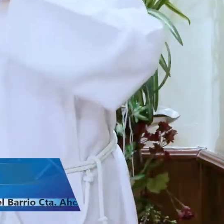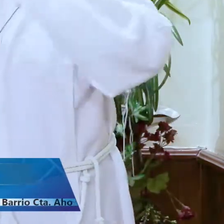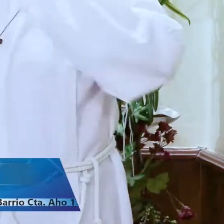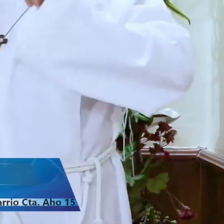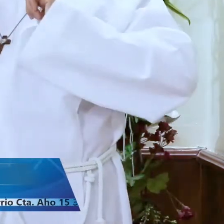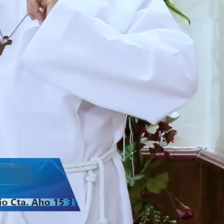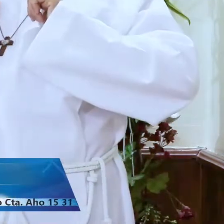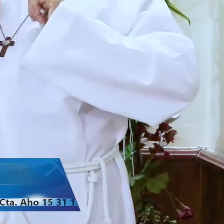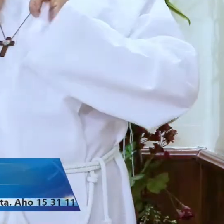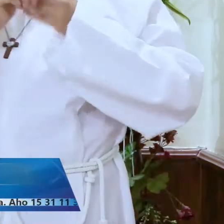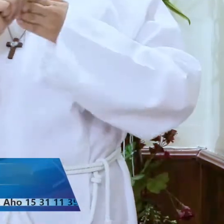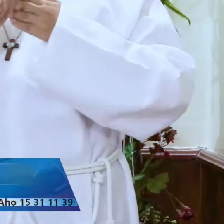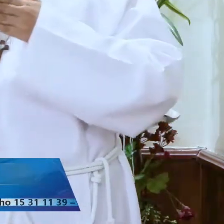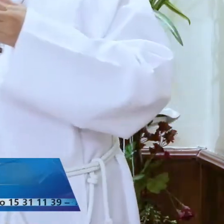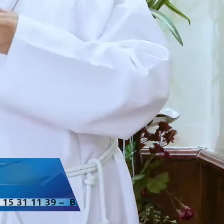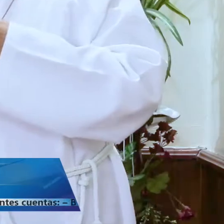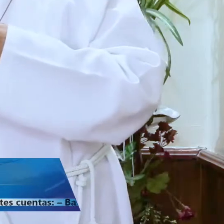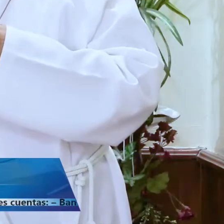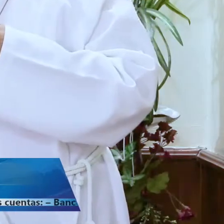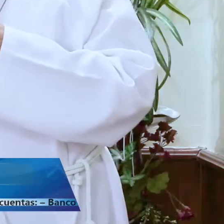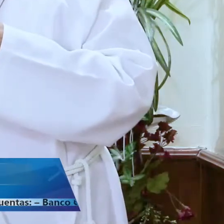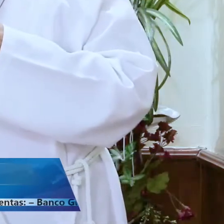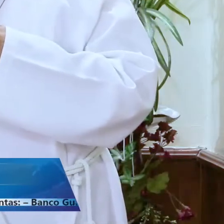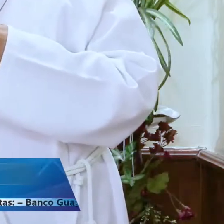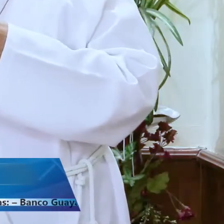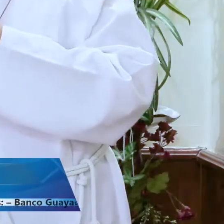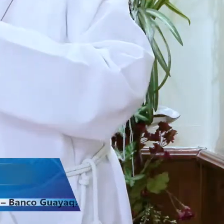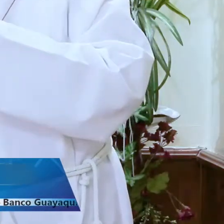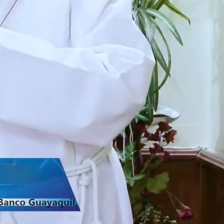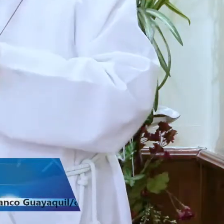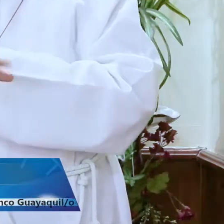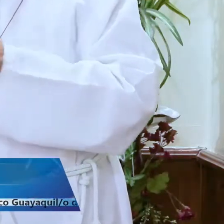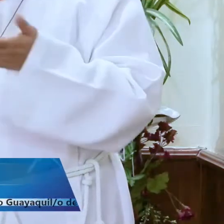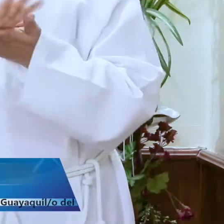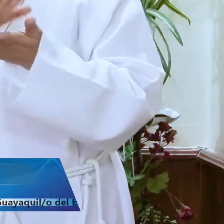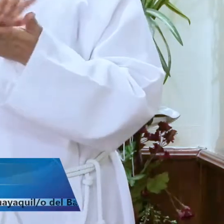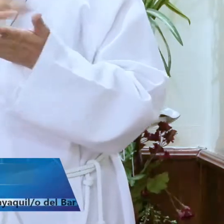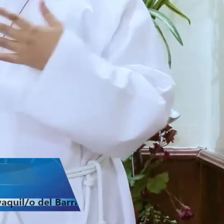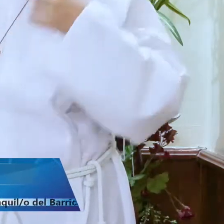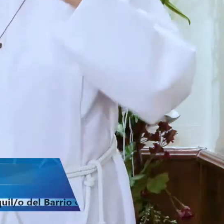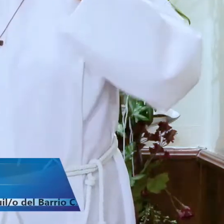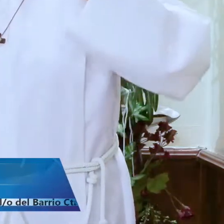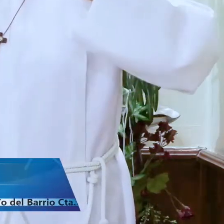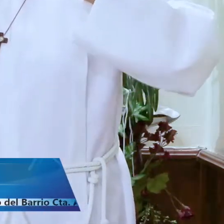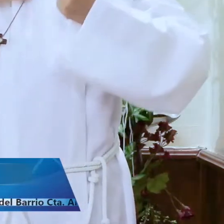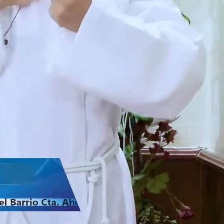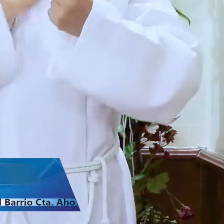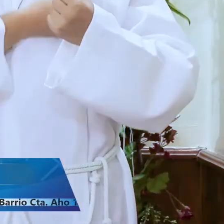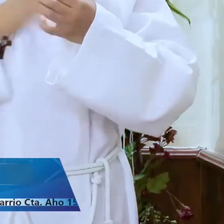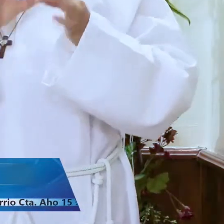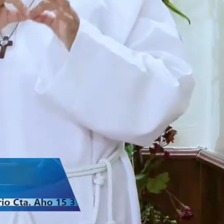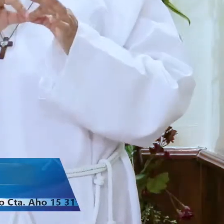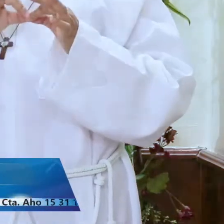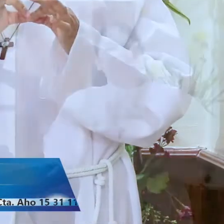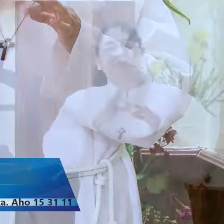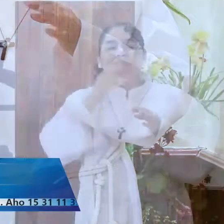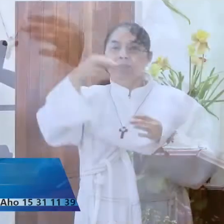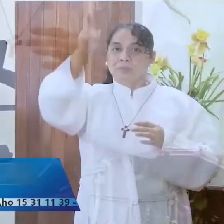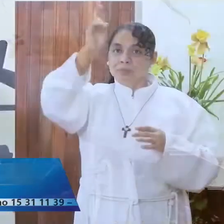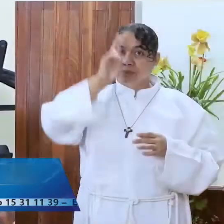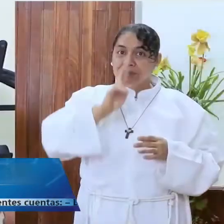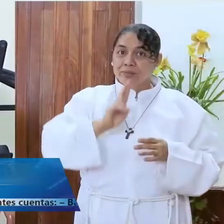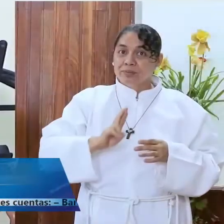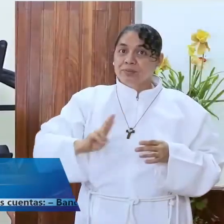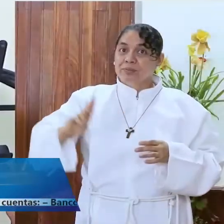fuentes tranquilas me conduce para reparar mis fuerzas señores